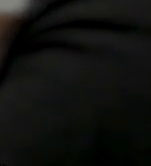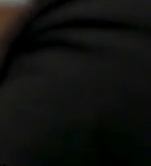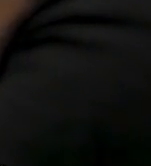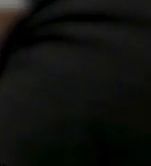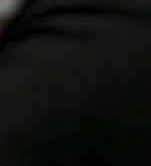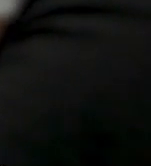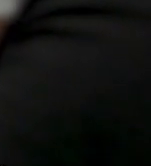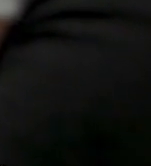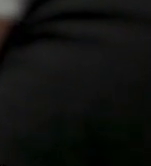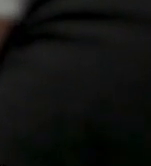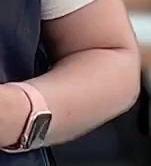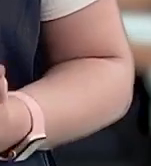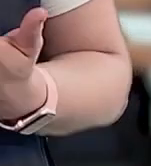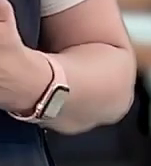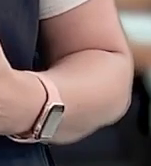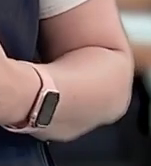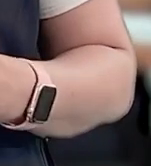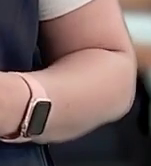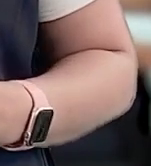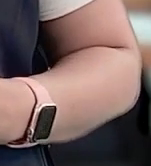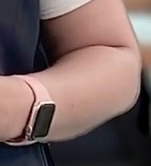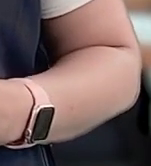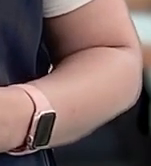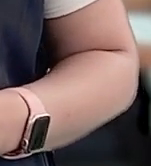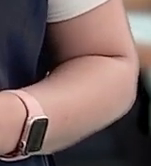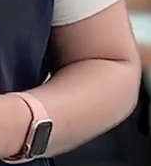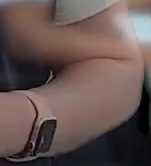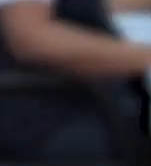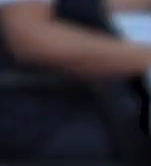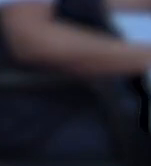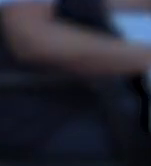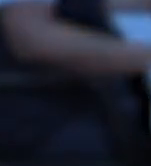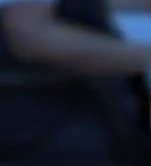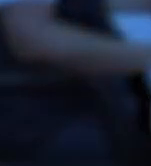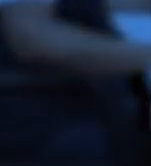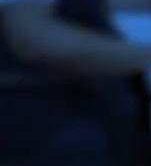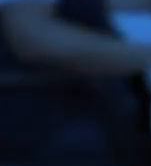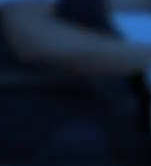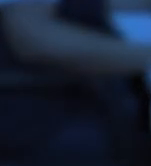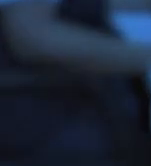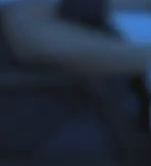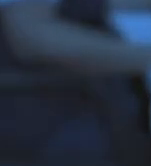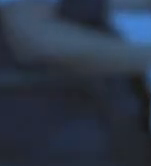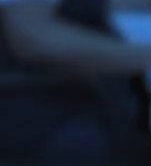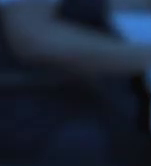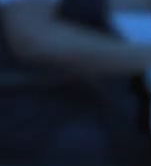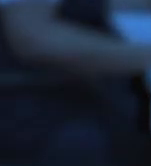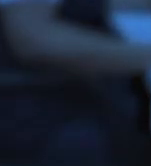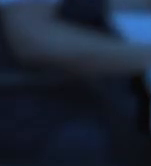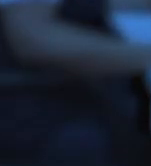delitos electorales federales. Denúncialos a la FICEL a través de FICETEL al